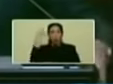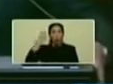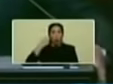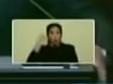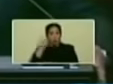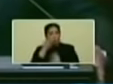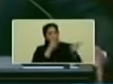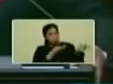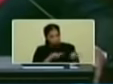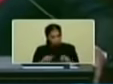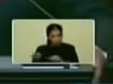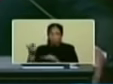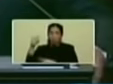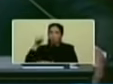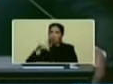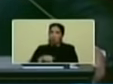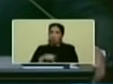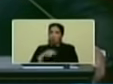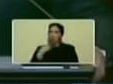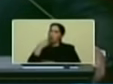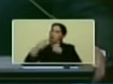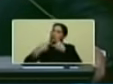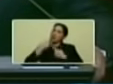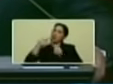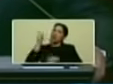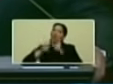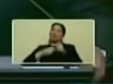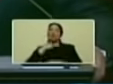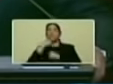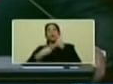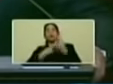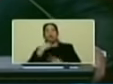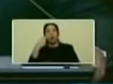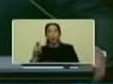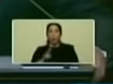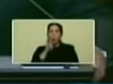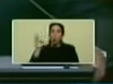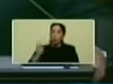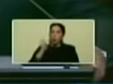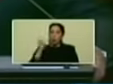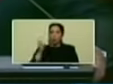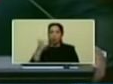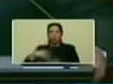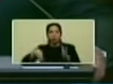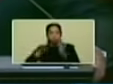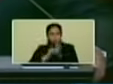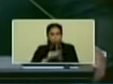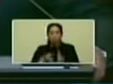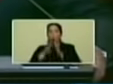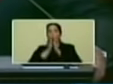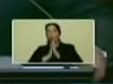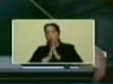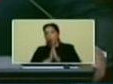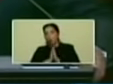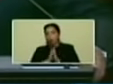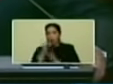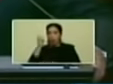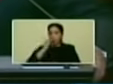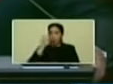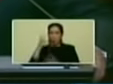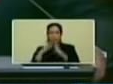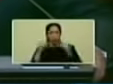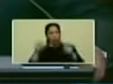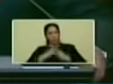bienvenidos. Más allá de lo que diga algunos voceros de la Unión Europea, yo le ratifico a Europa toda